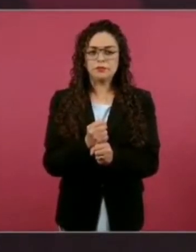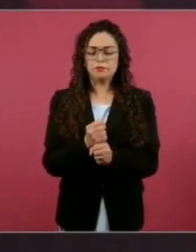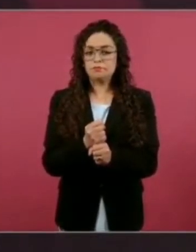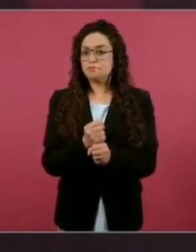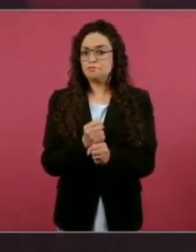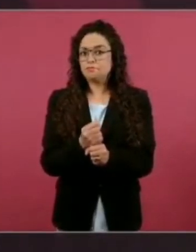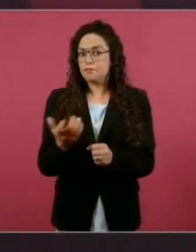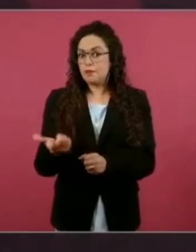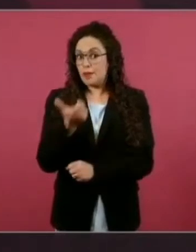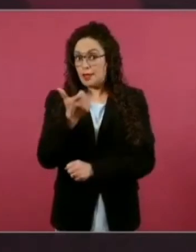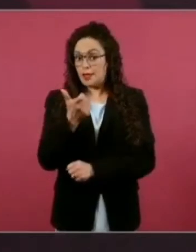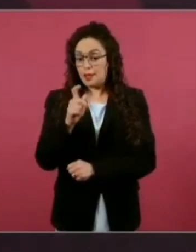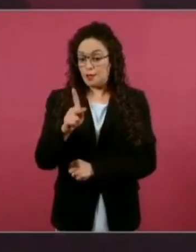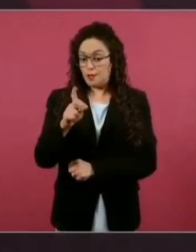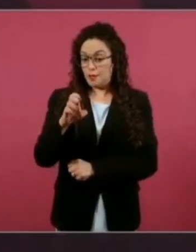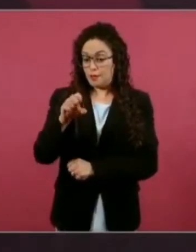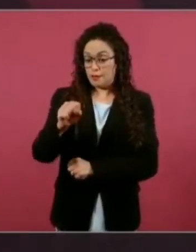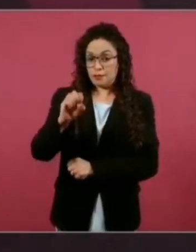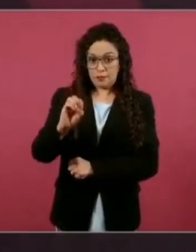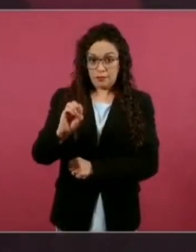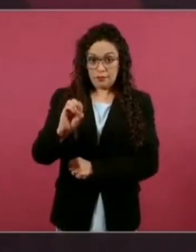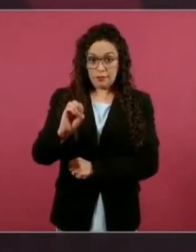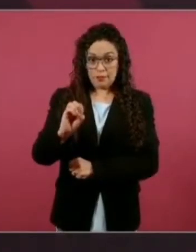que el peso